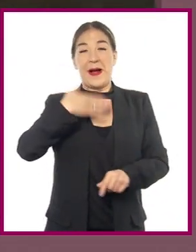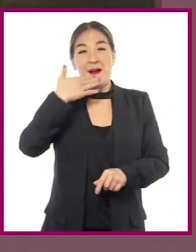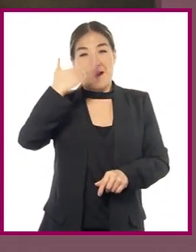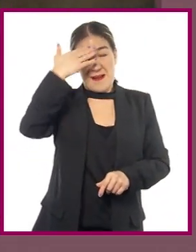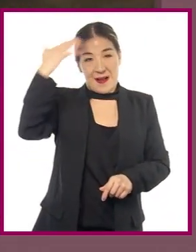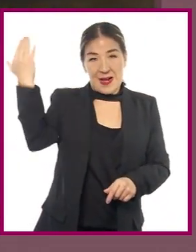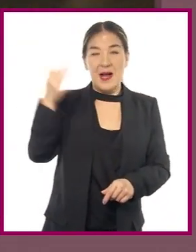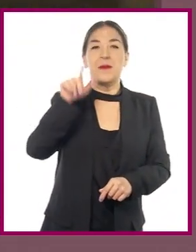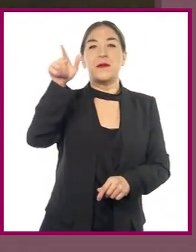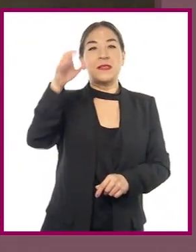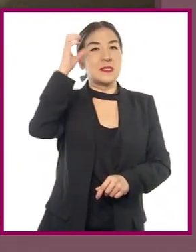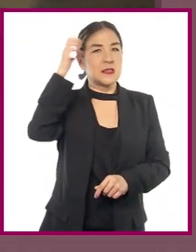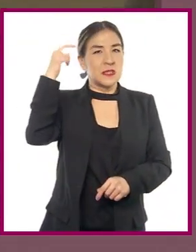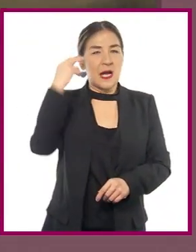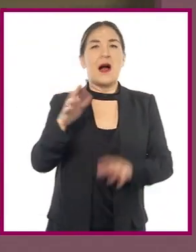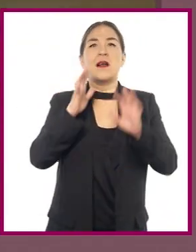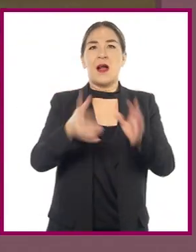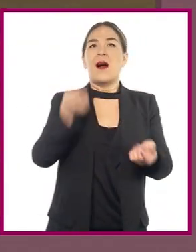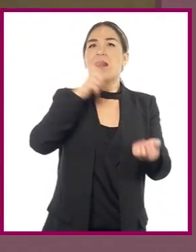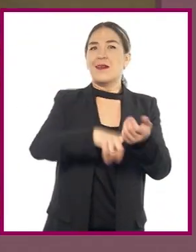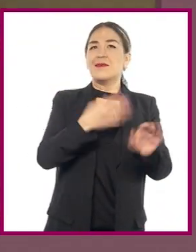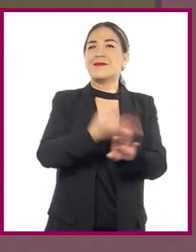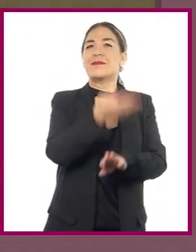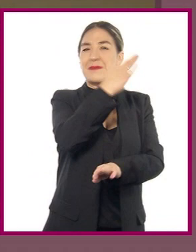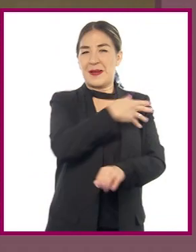chinos, ya existían piratas?